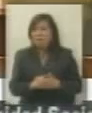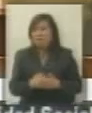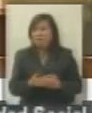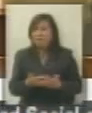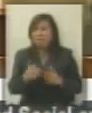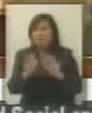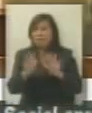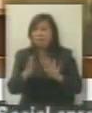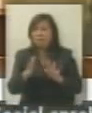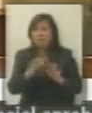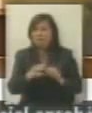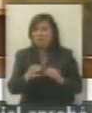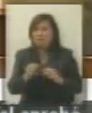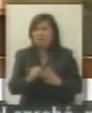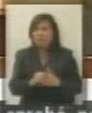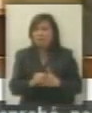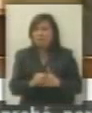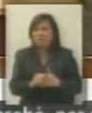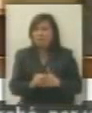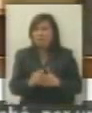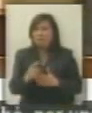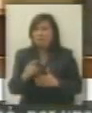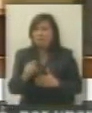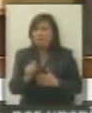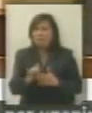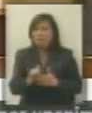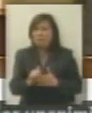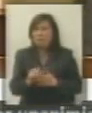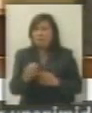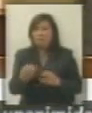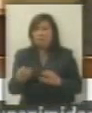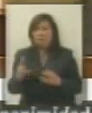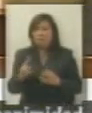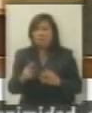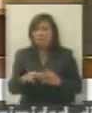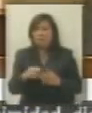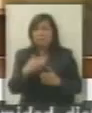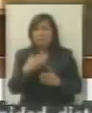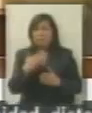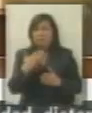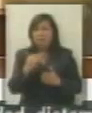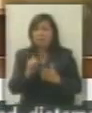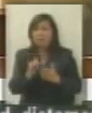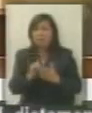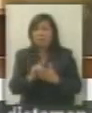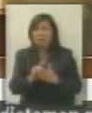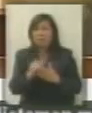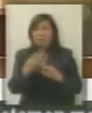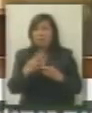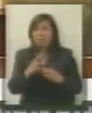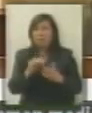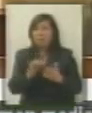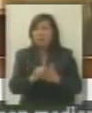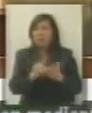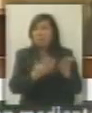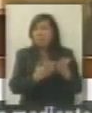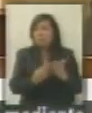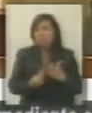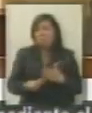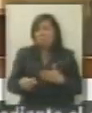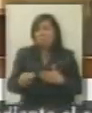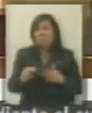llevamos 10.000 kilómetros de carreteras construidas, rehabilitadas y mejoradas. A julio, esperamos superar